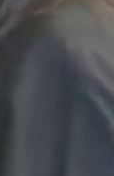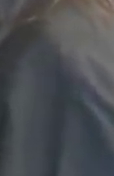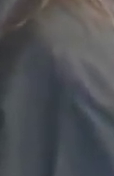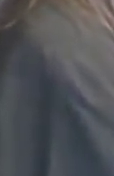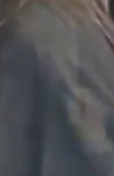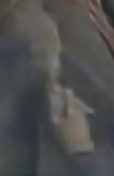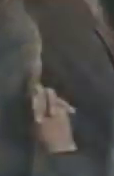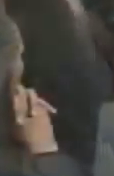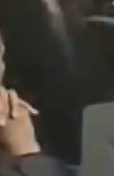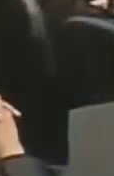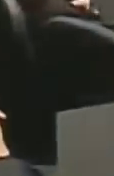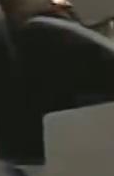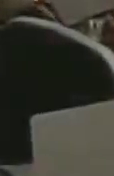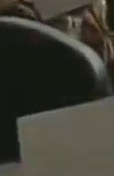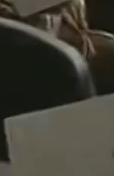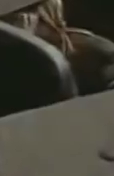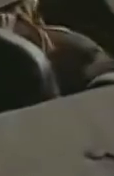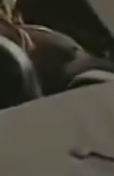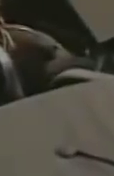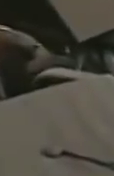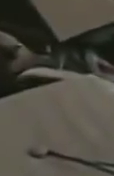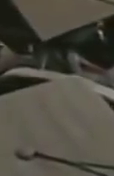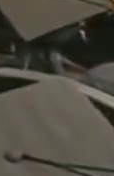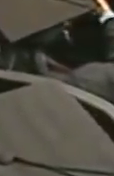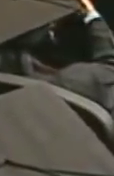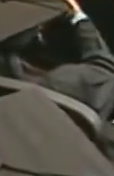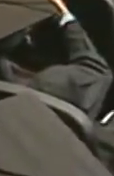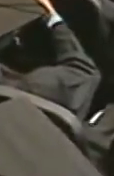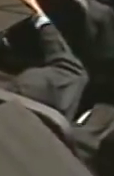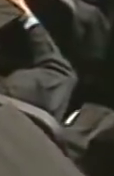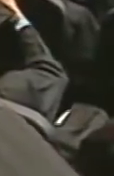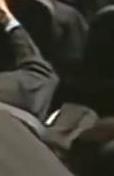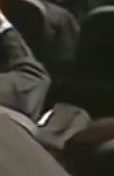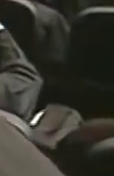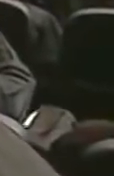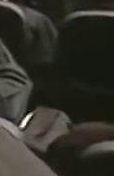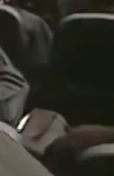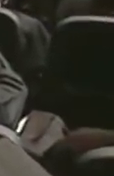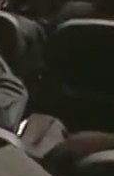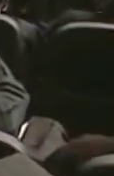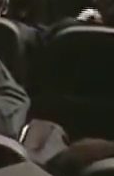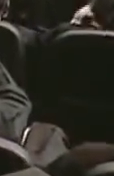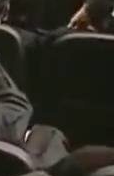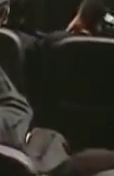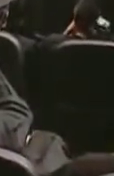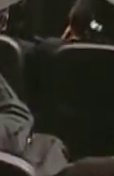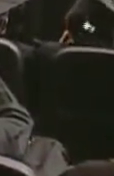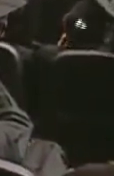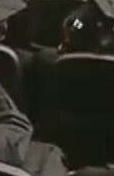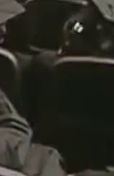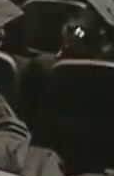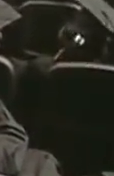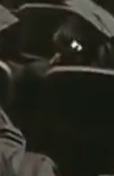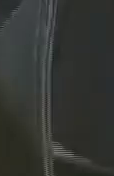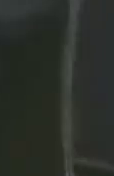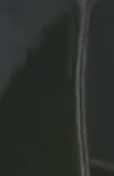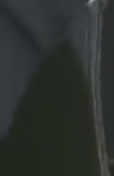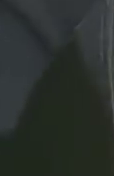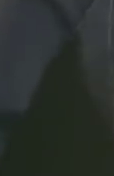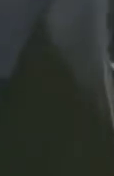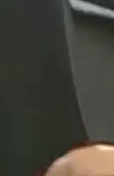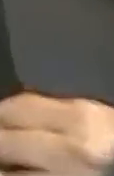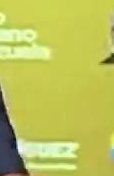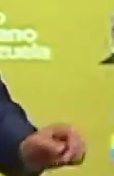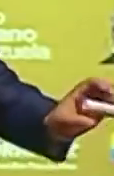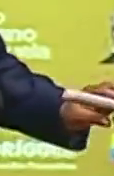Corte de la micromisión Simón Rodríguez, Hugo Rafael Chávez Frías, constituyente. Recordamos que